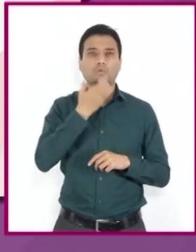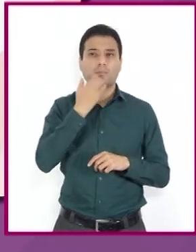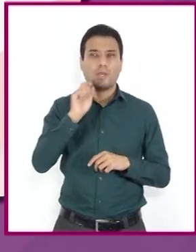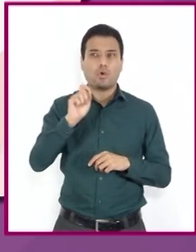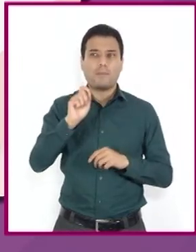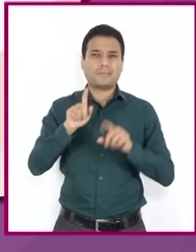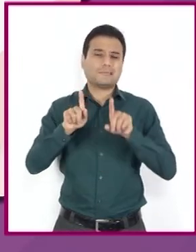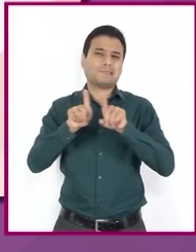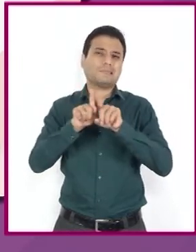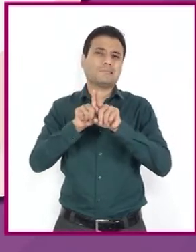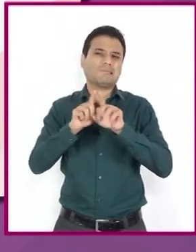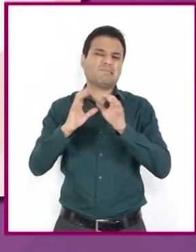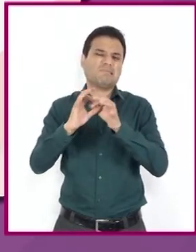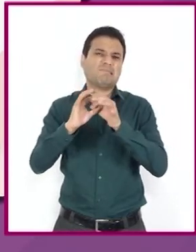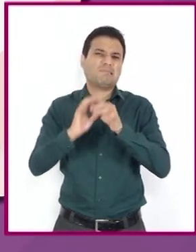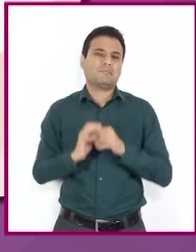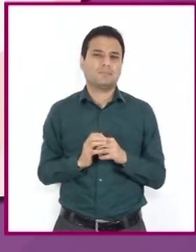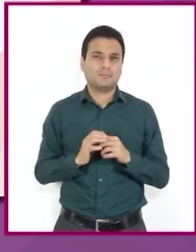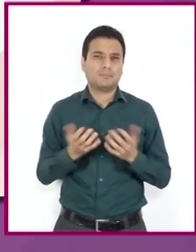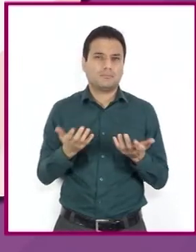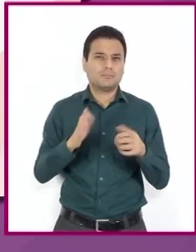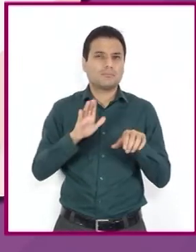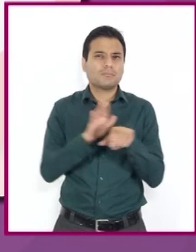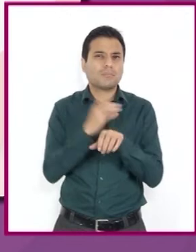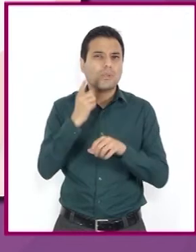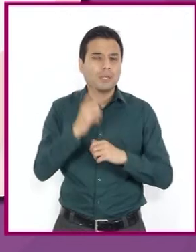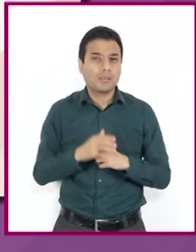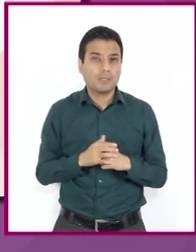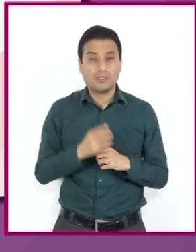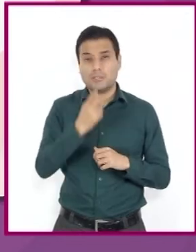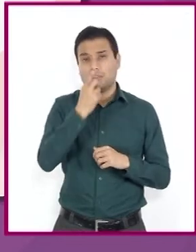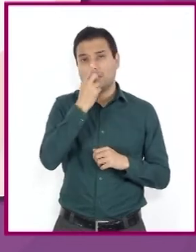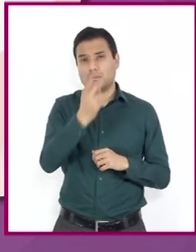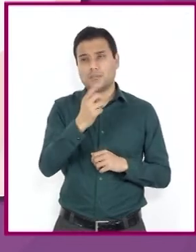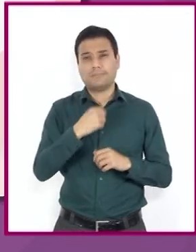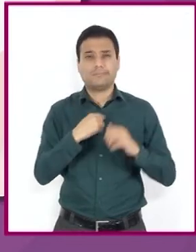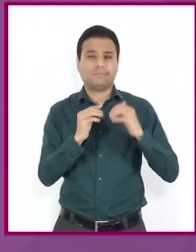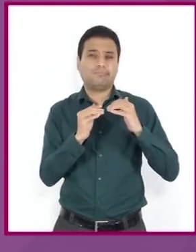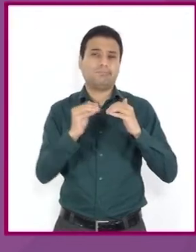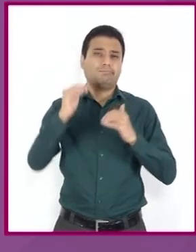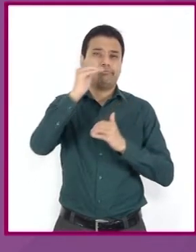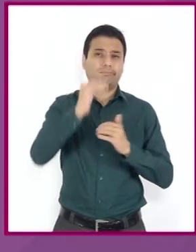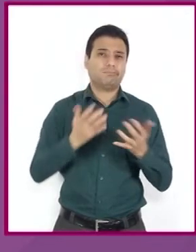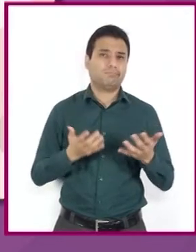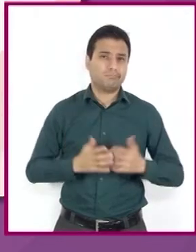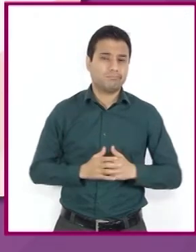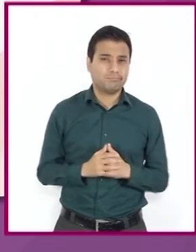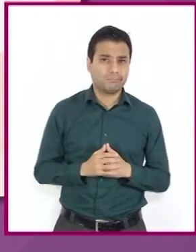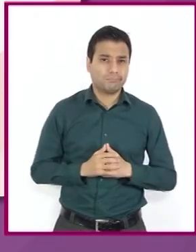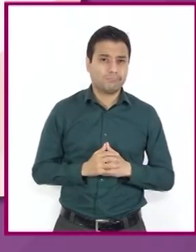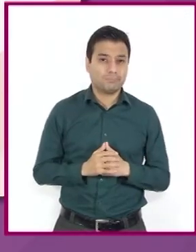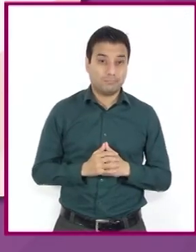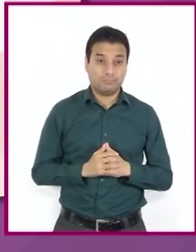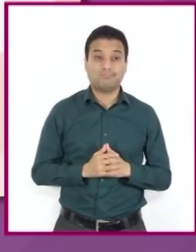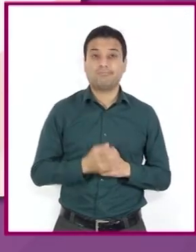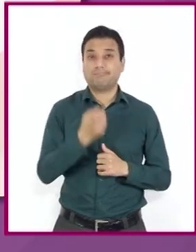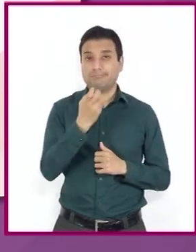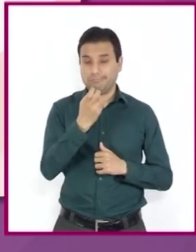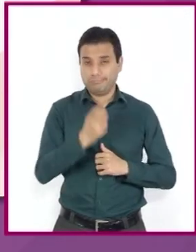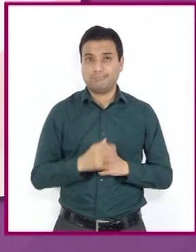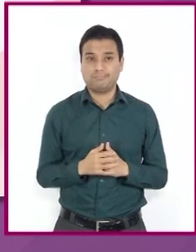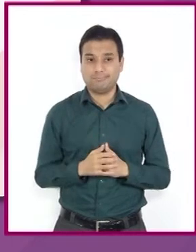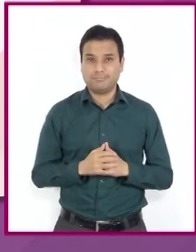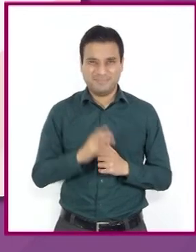comprometidos con sus parejas, en gran parte porque se consideran superiores. Claro, si